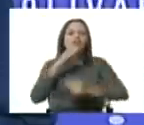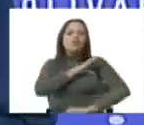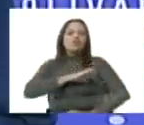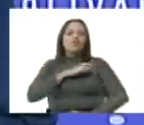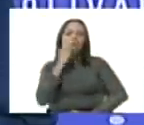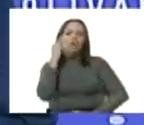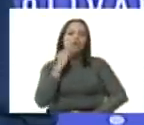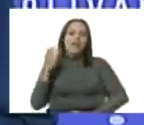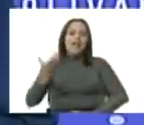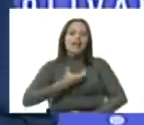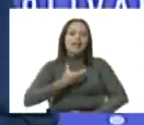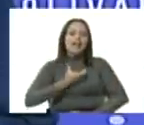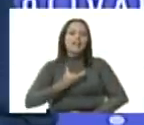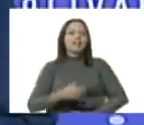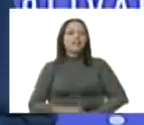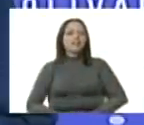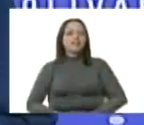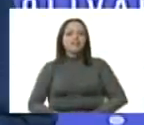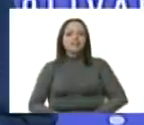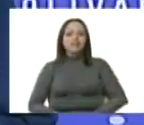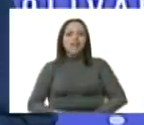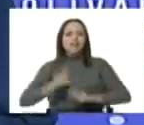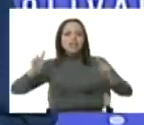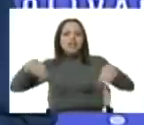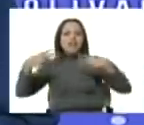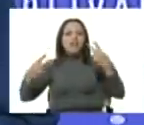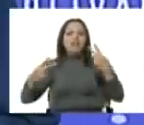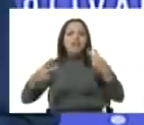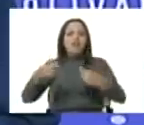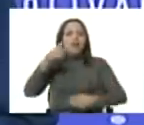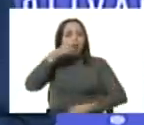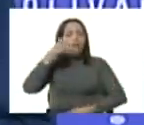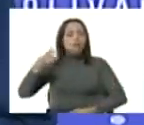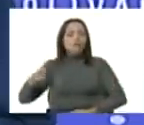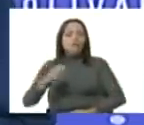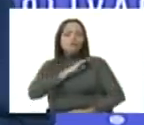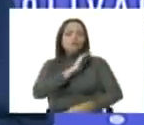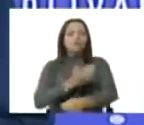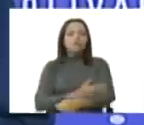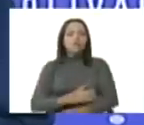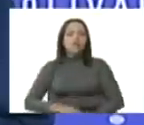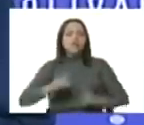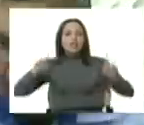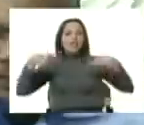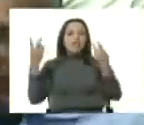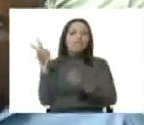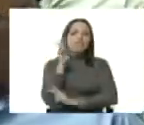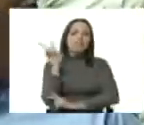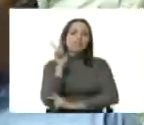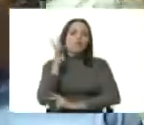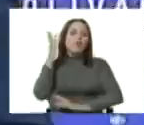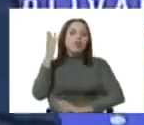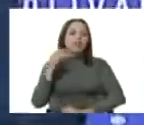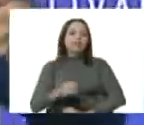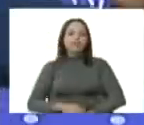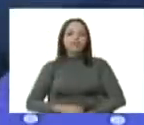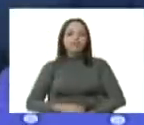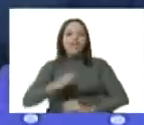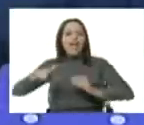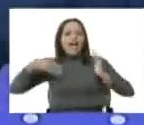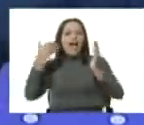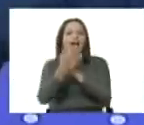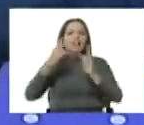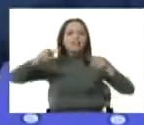Bolivariano de Alcaldes y Alcaldesas! ¡Que viva el poder popular! ¡Que viva Venezuela! ¡Hasta